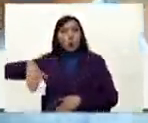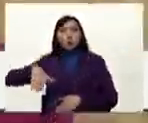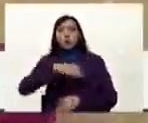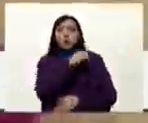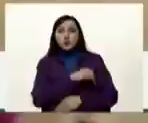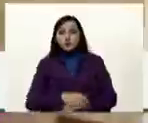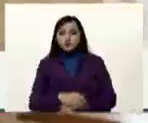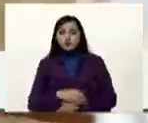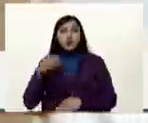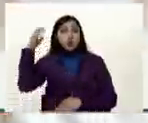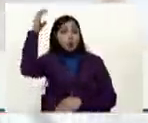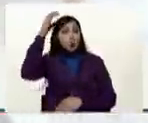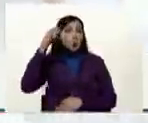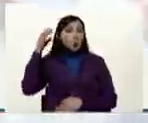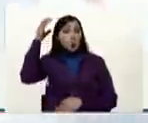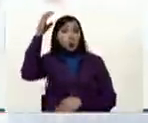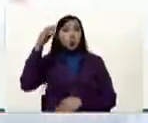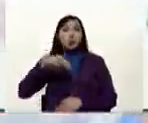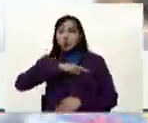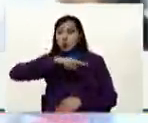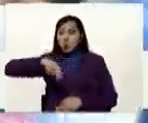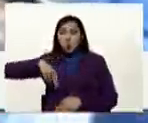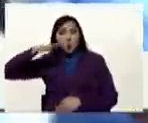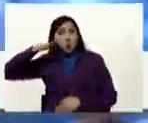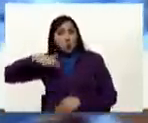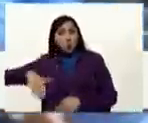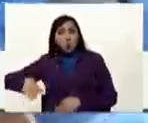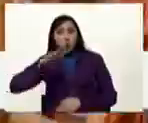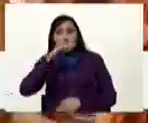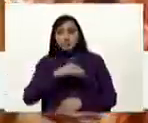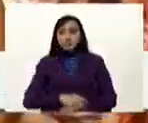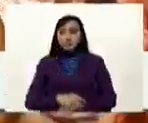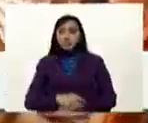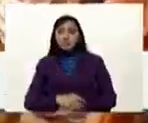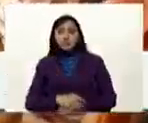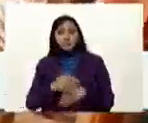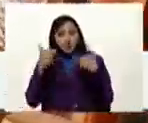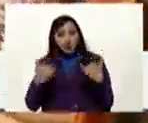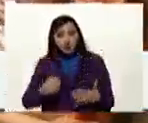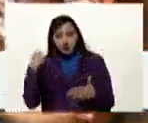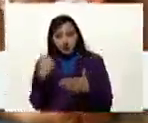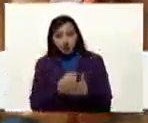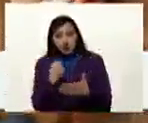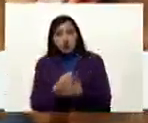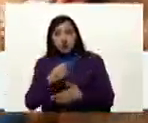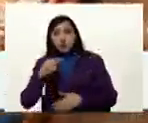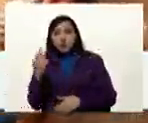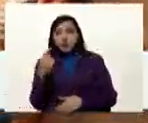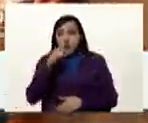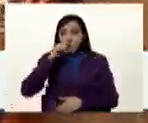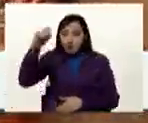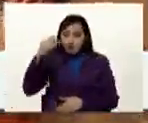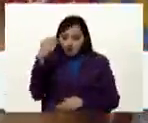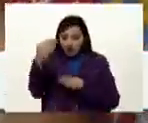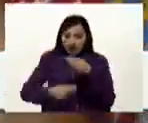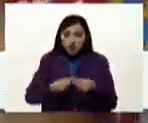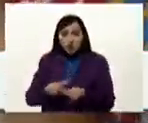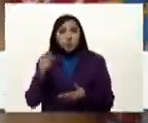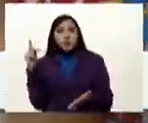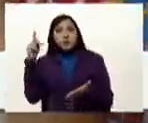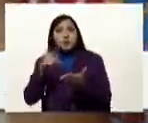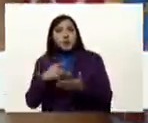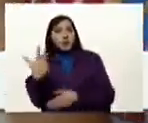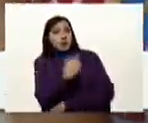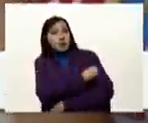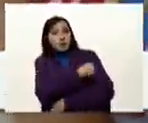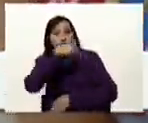la conciencia de nuestro pueblo y ahora algo que usted ha luchado en primera persona, que llegaran las vacunas a